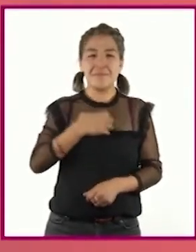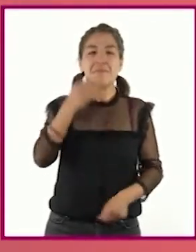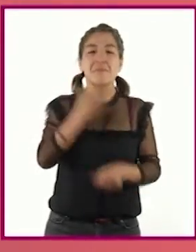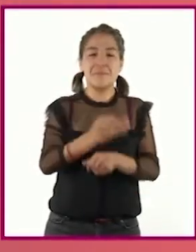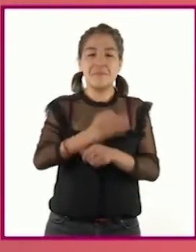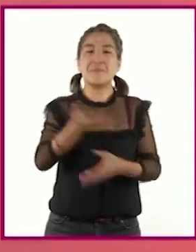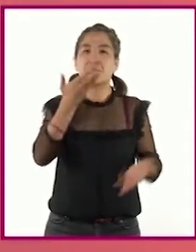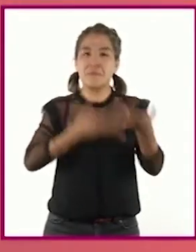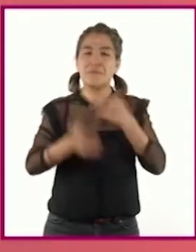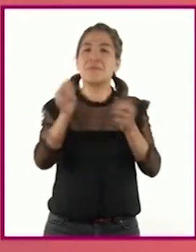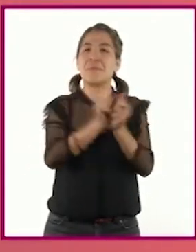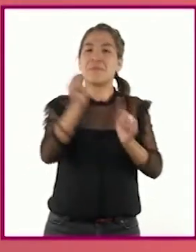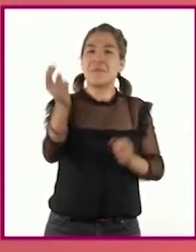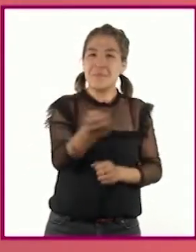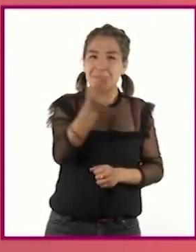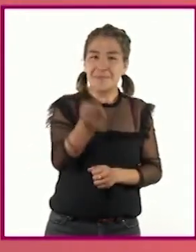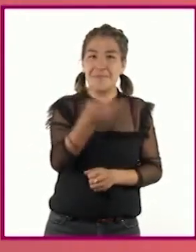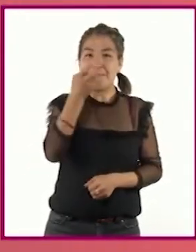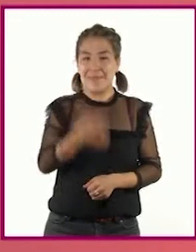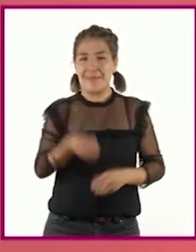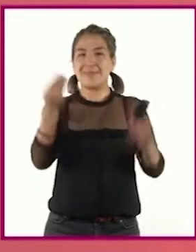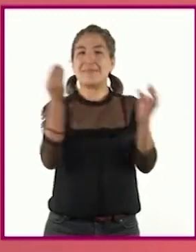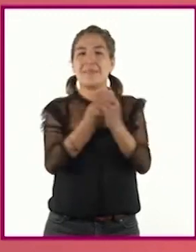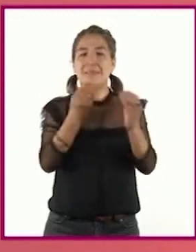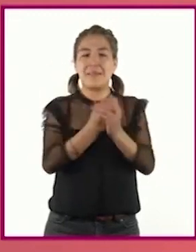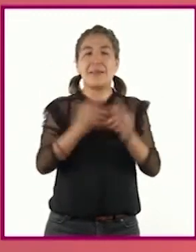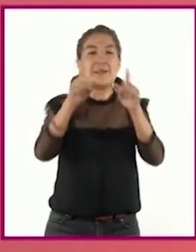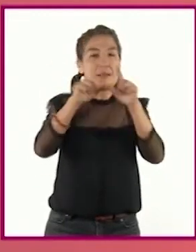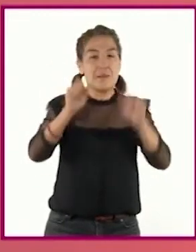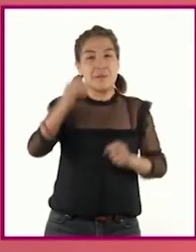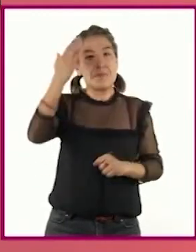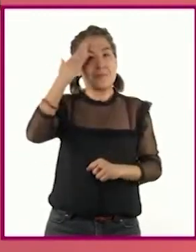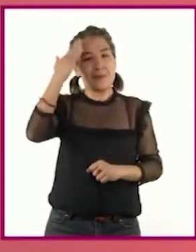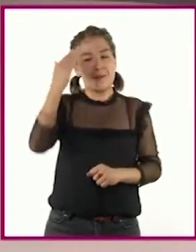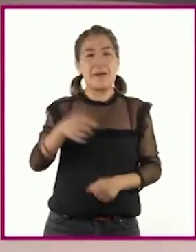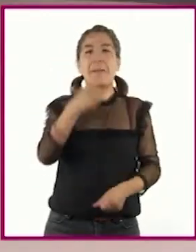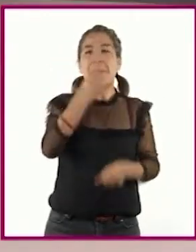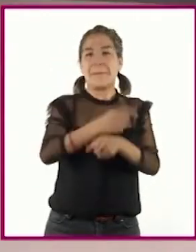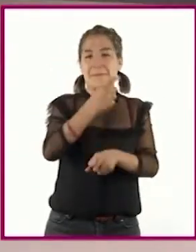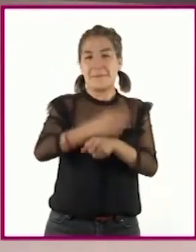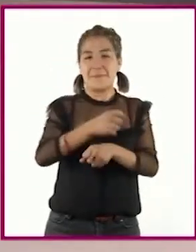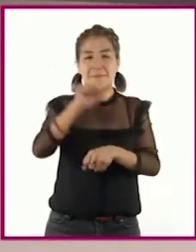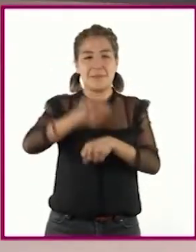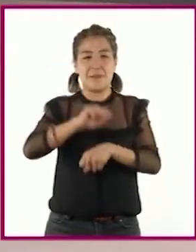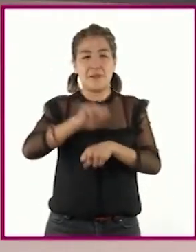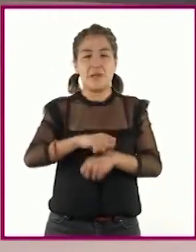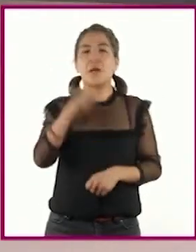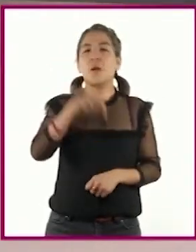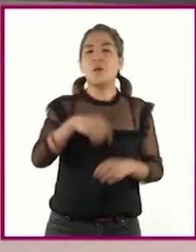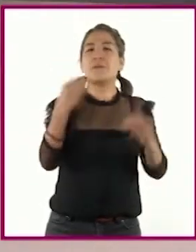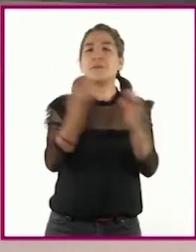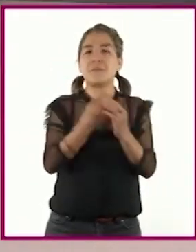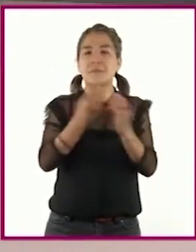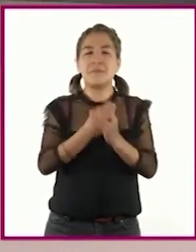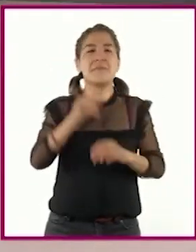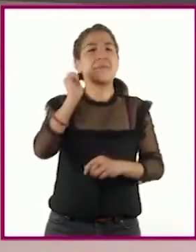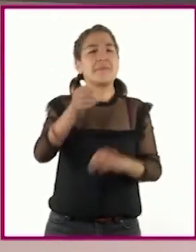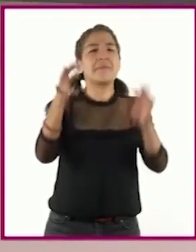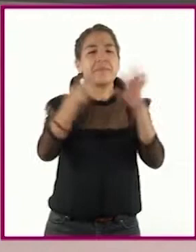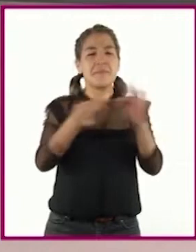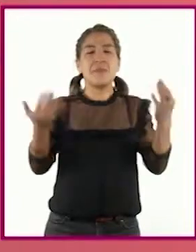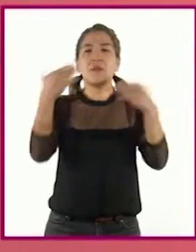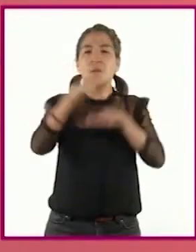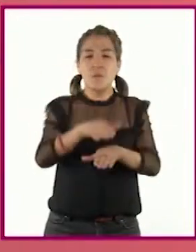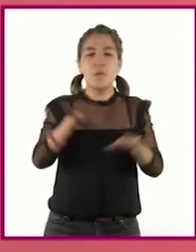de compartir con ustedes esta sesión de lengua materna de primer grado. En esta sesión hablaremos